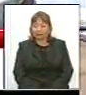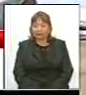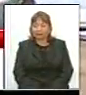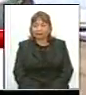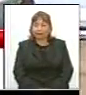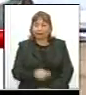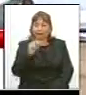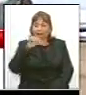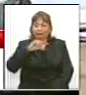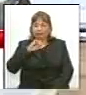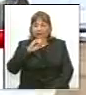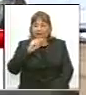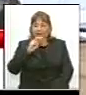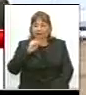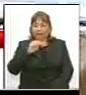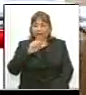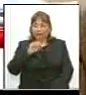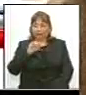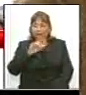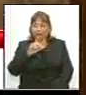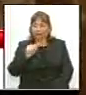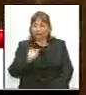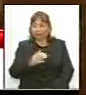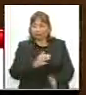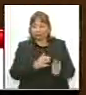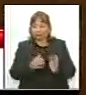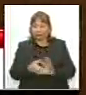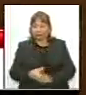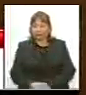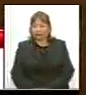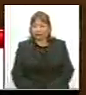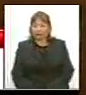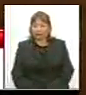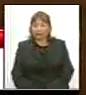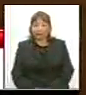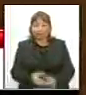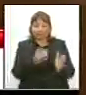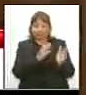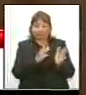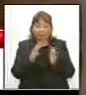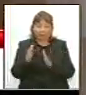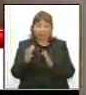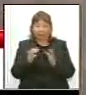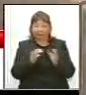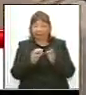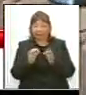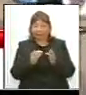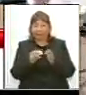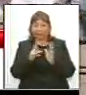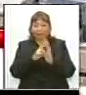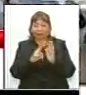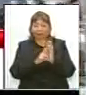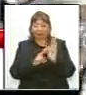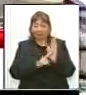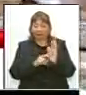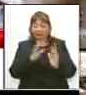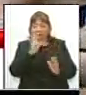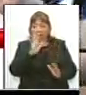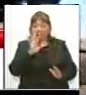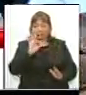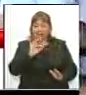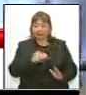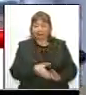Congresista Quintanilla, una cuestión de orden. Gracias, señor presidente. Quiero plantear una cuestión de orden en estricta aplicación del reglamento, artículo